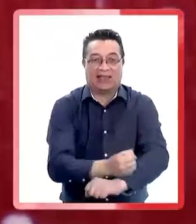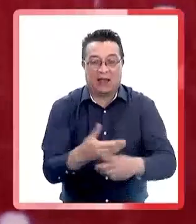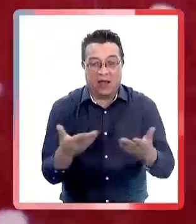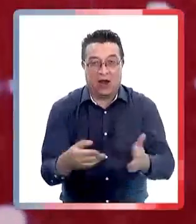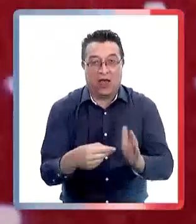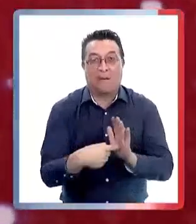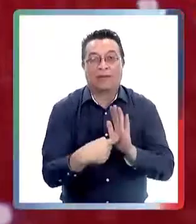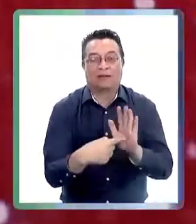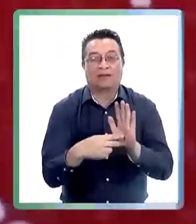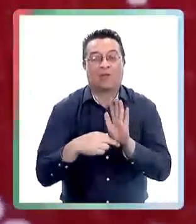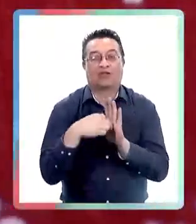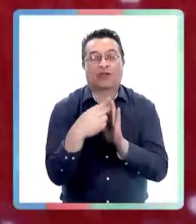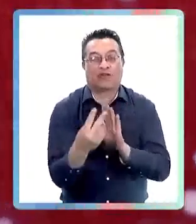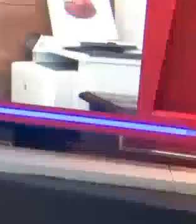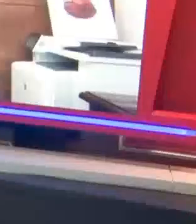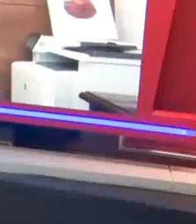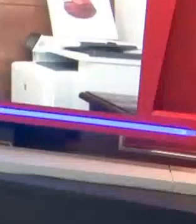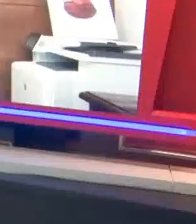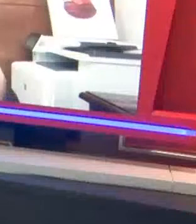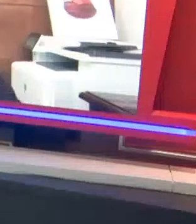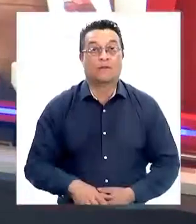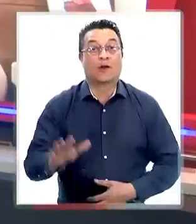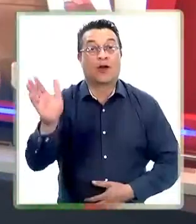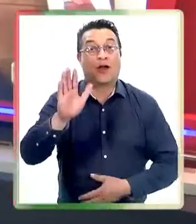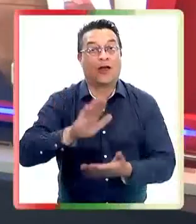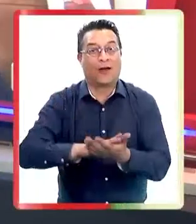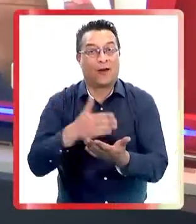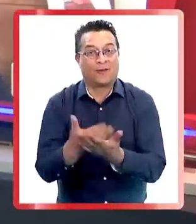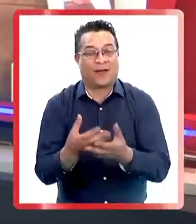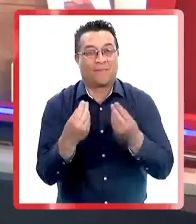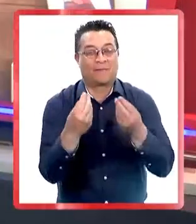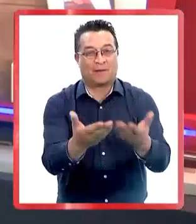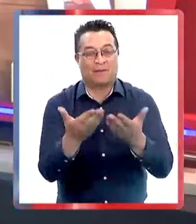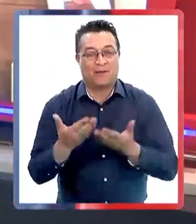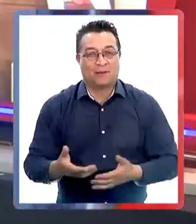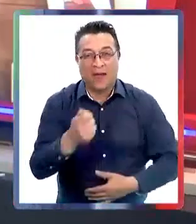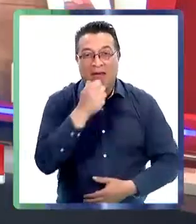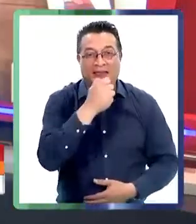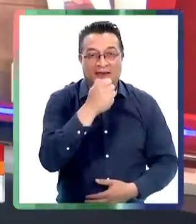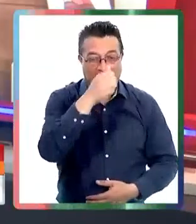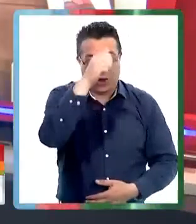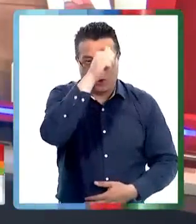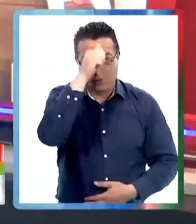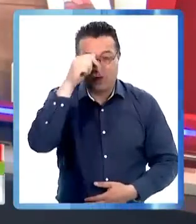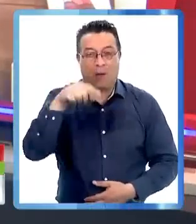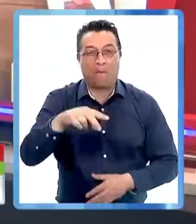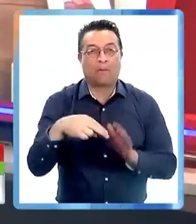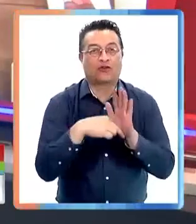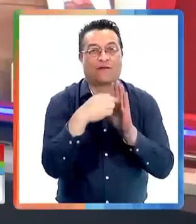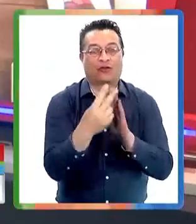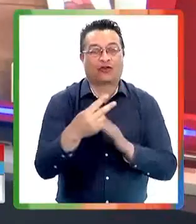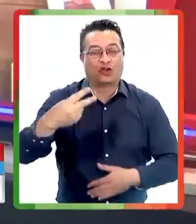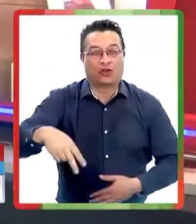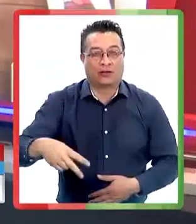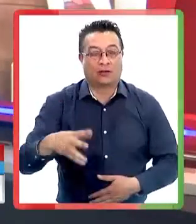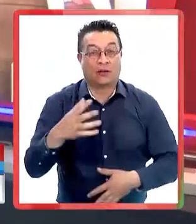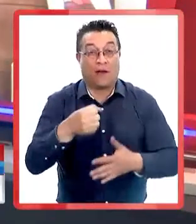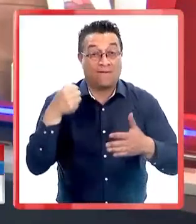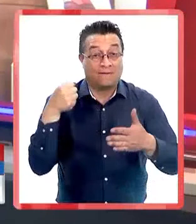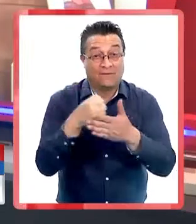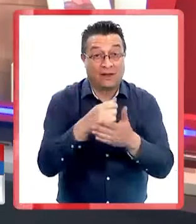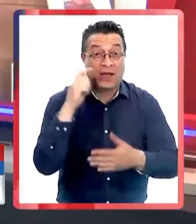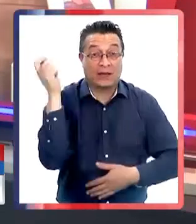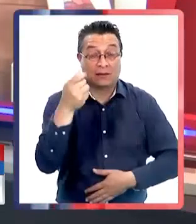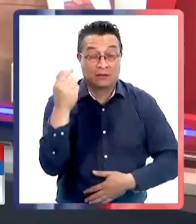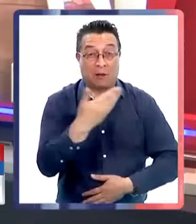presenta Portavoz Noticias. ¿Qué tal? ¿Cómo están? Bienvenidos a la entrevista del domingo de Portavoz Noticias. A